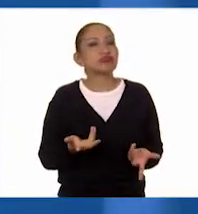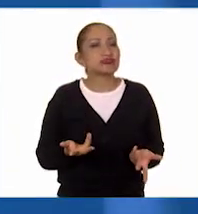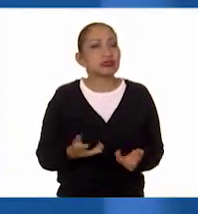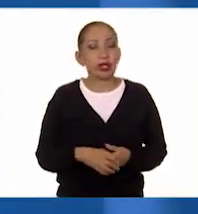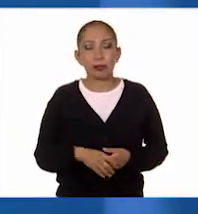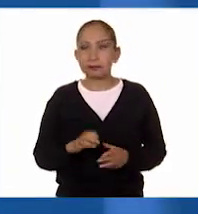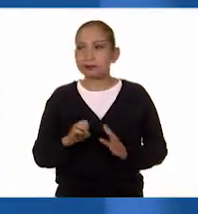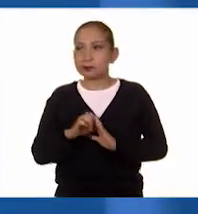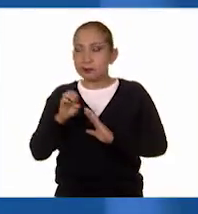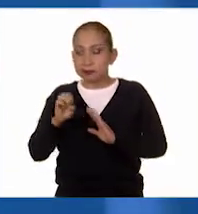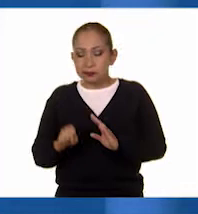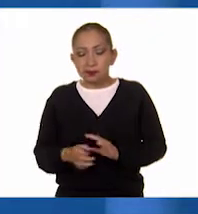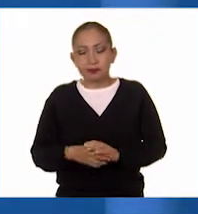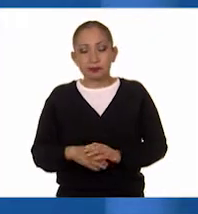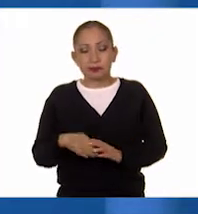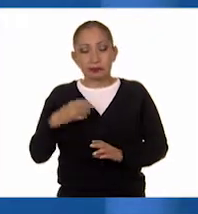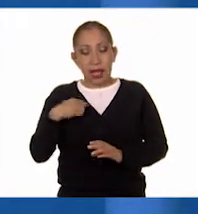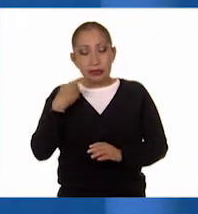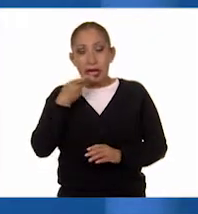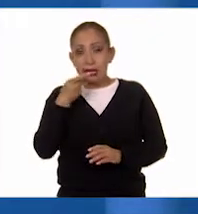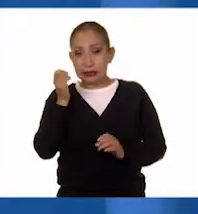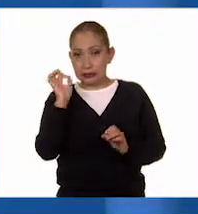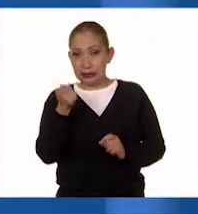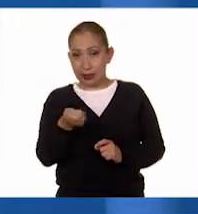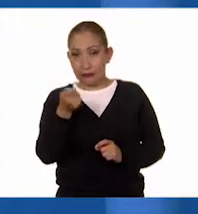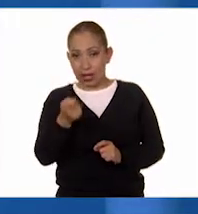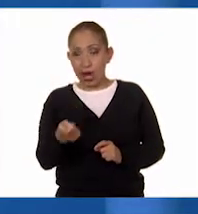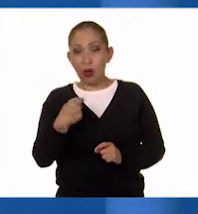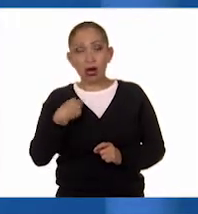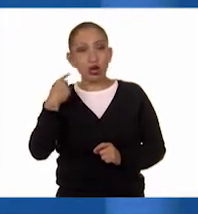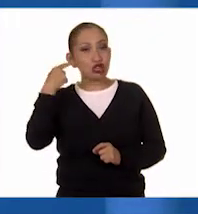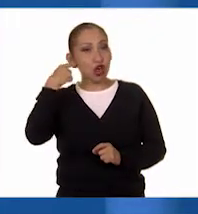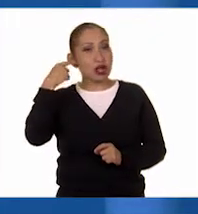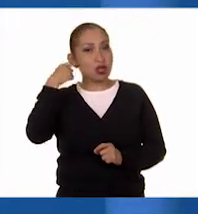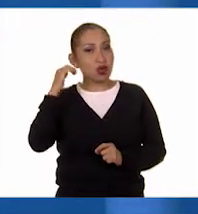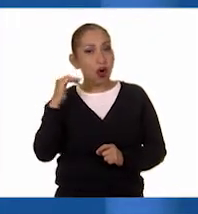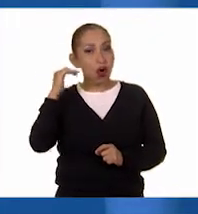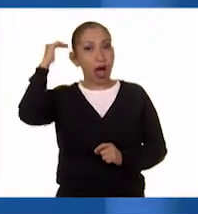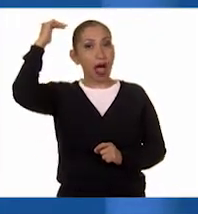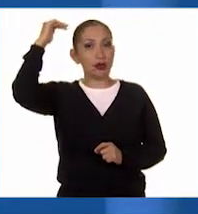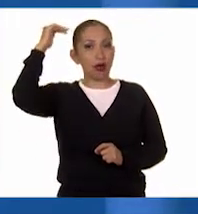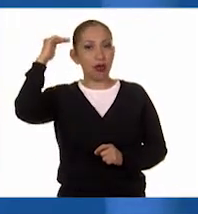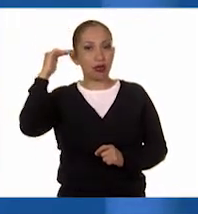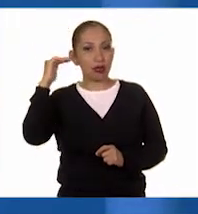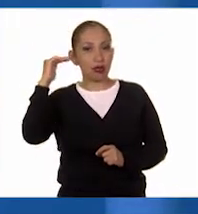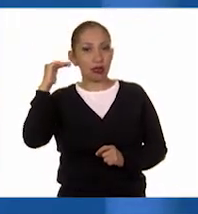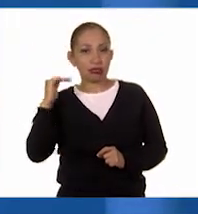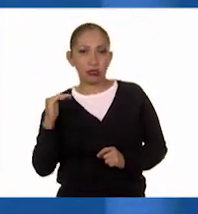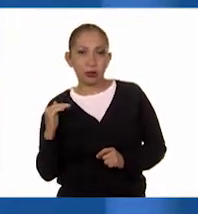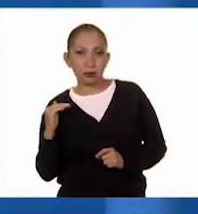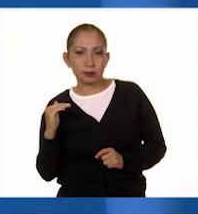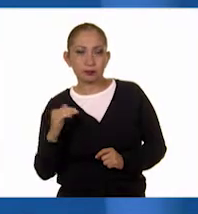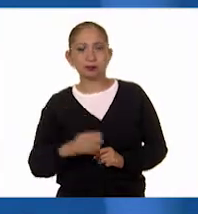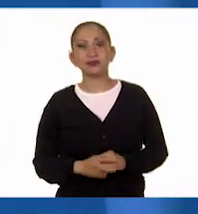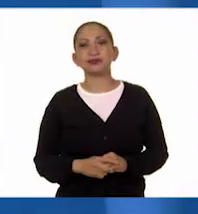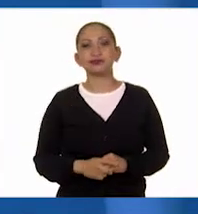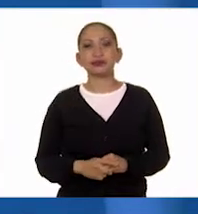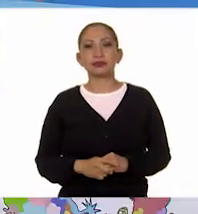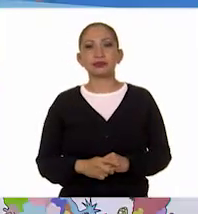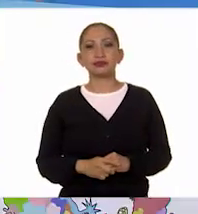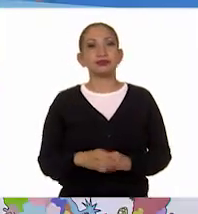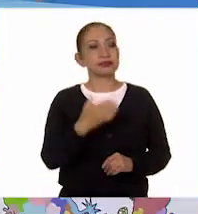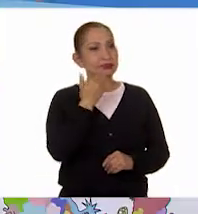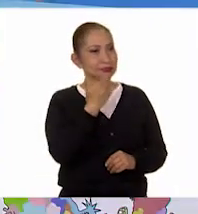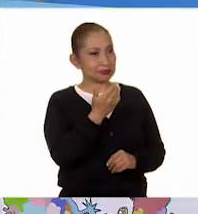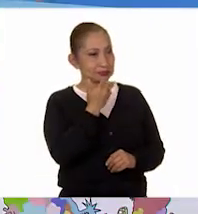Pues, por ejemplo, que hace referencia a la intensidad del sonido, como alto, medio o bajo.